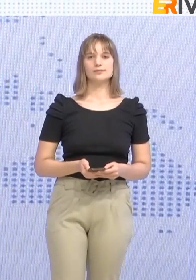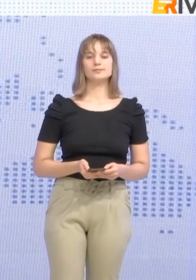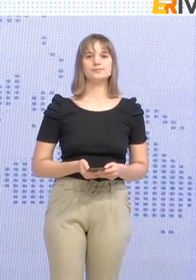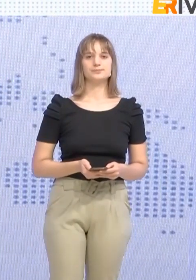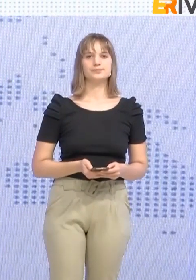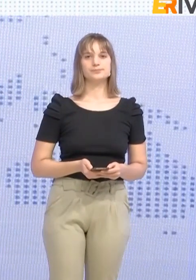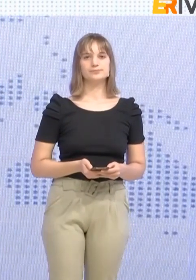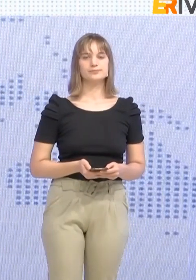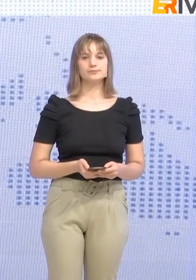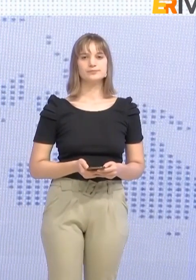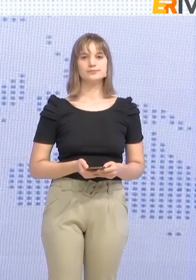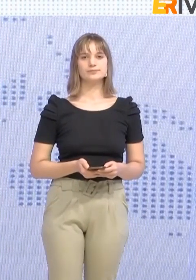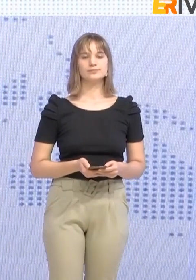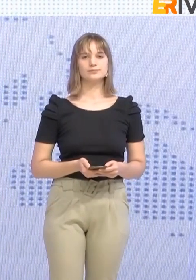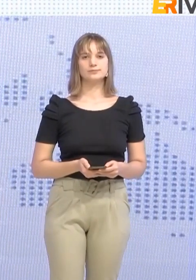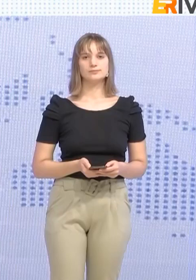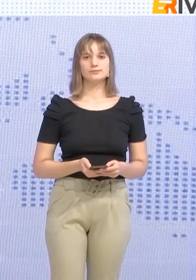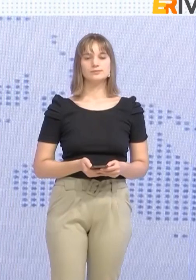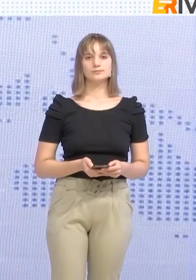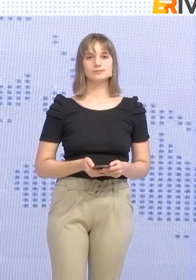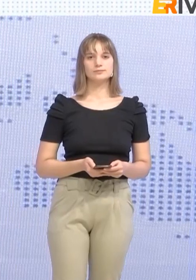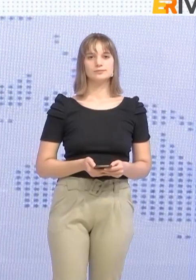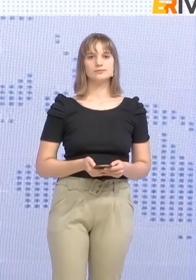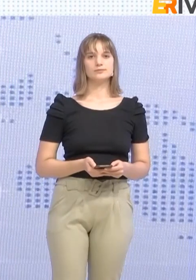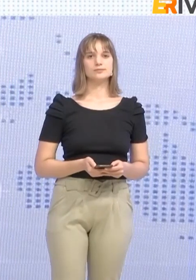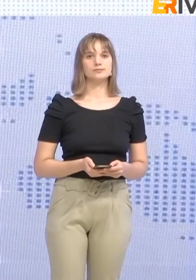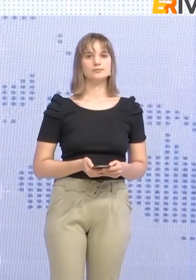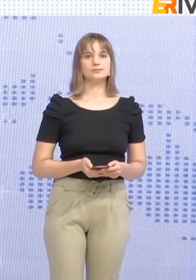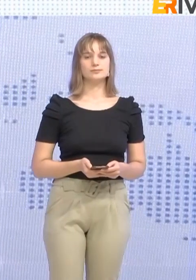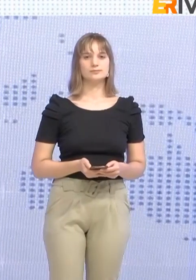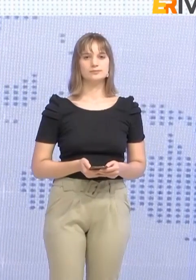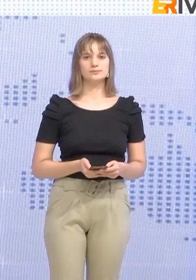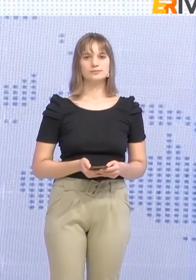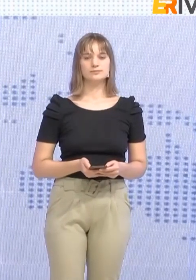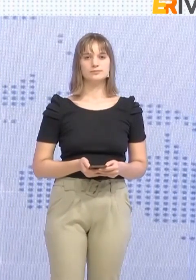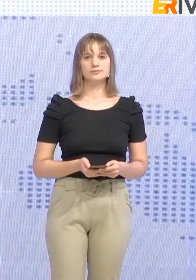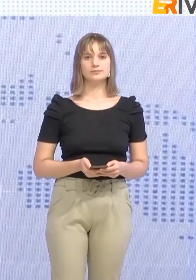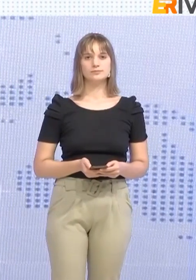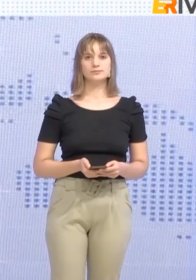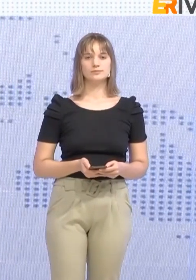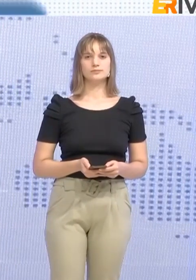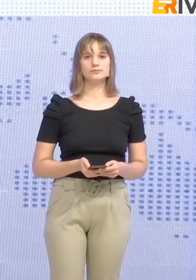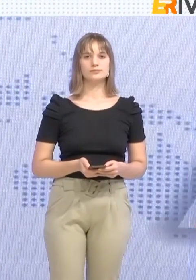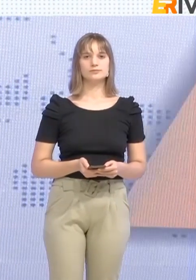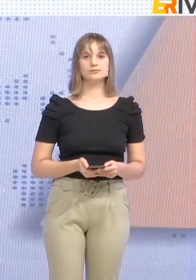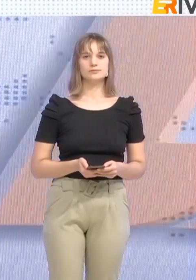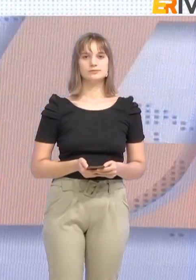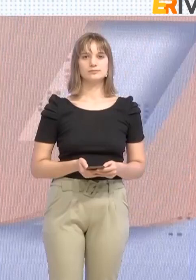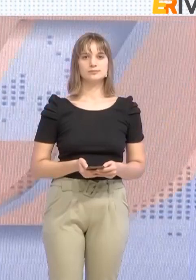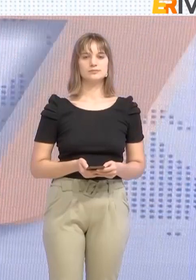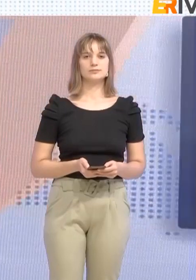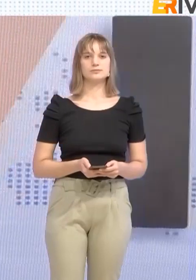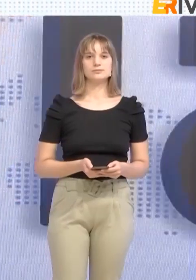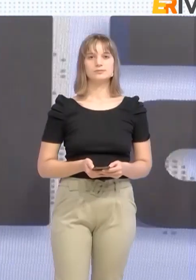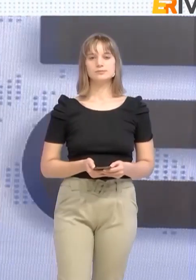llamando. Pero ningún banco del sistema hace eso. Claro. O sea, si uno tiene que actualizar una base o tiene que hacer algo,